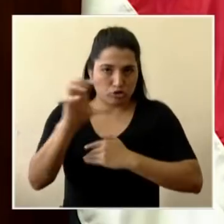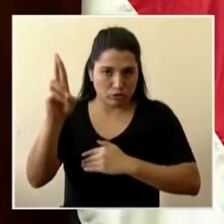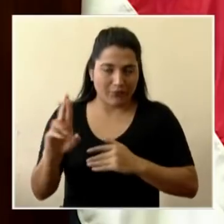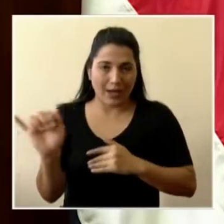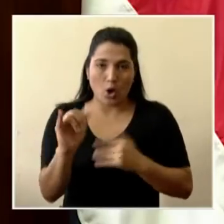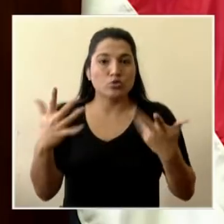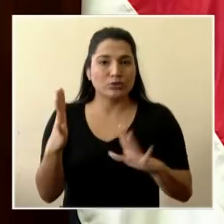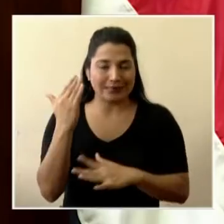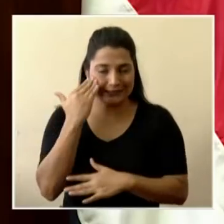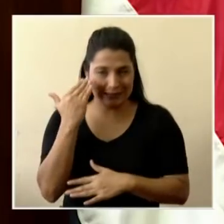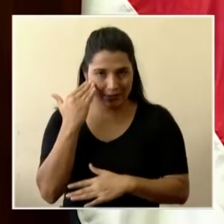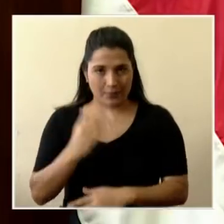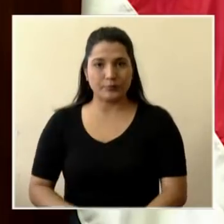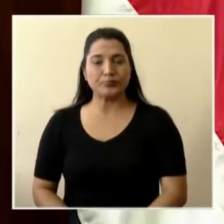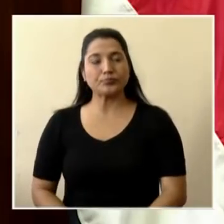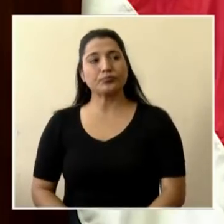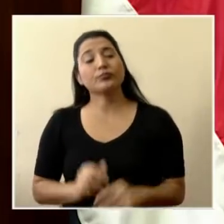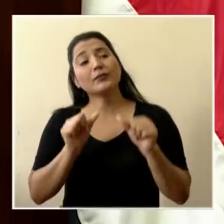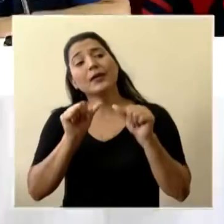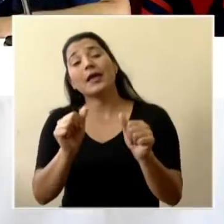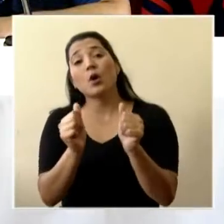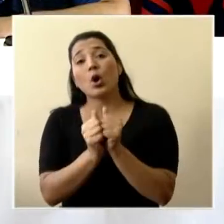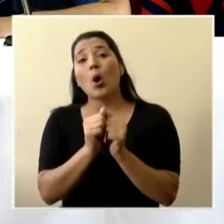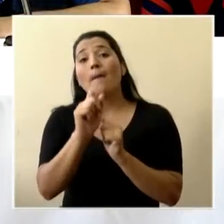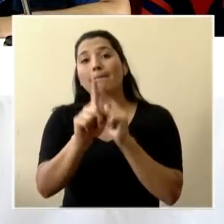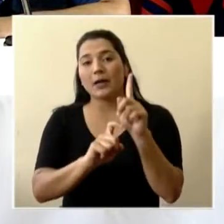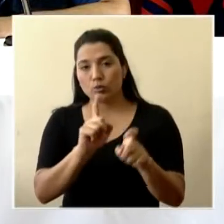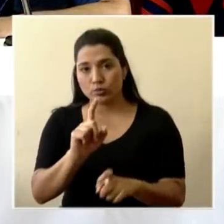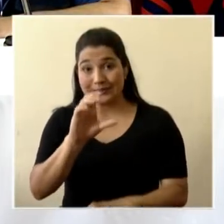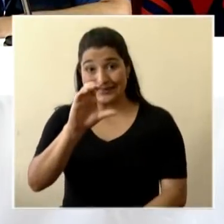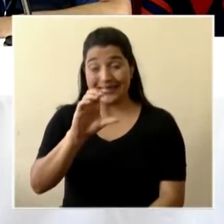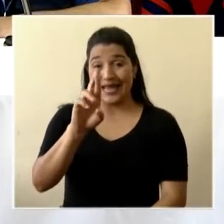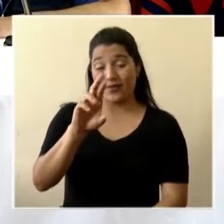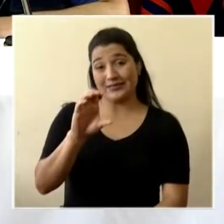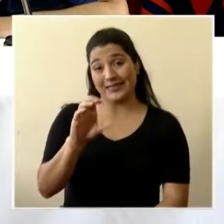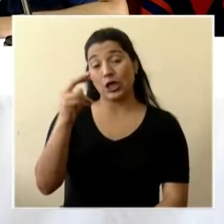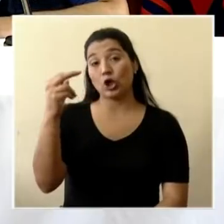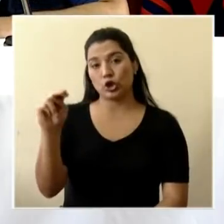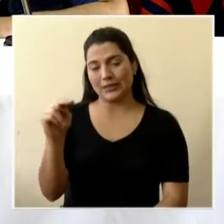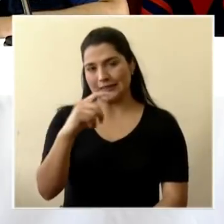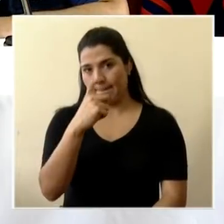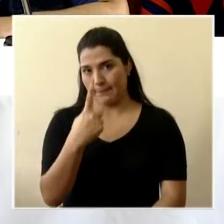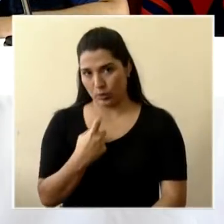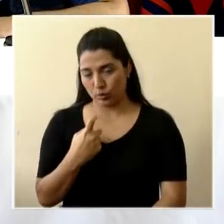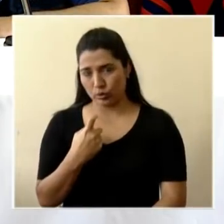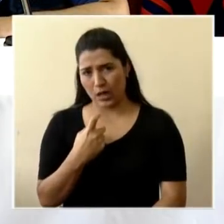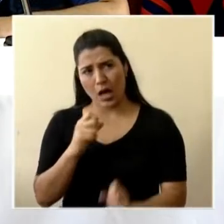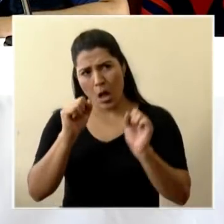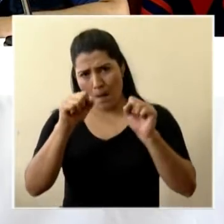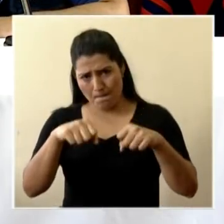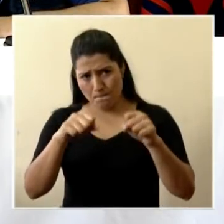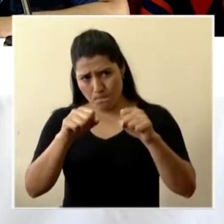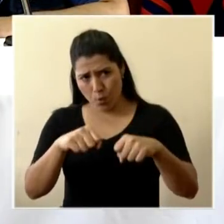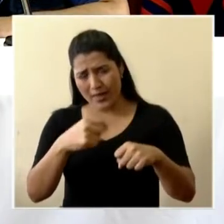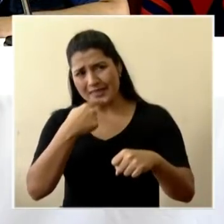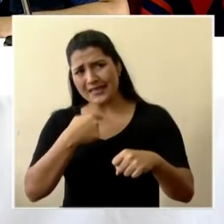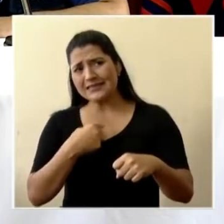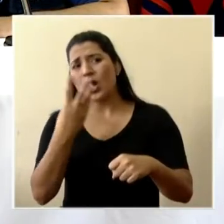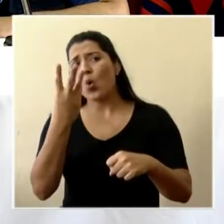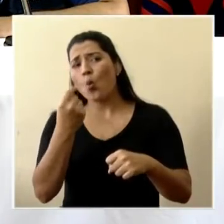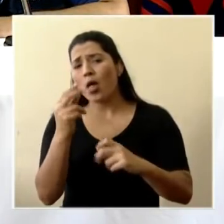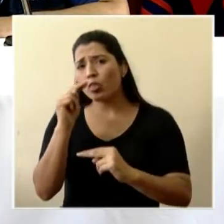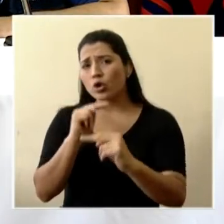conocemos. Continuamos con las consultas. CRC Noticias nos pregunta, ¿se podría dar una cifra de cuántos